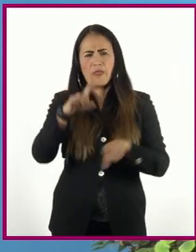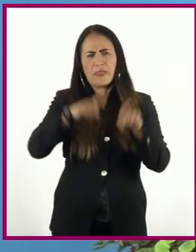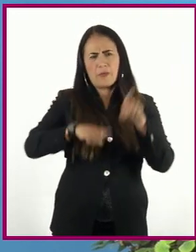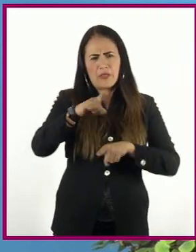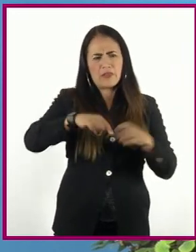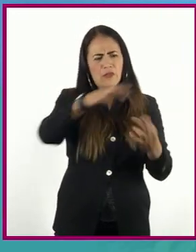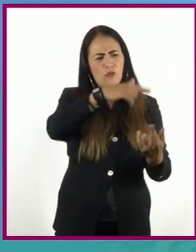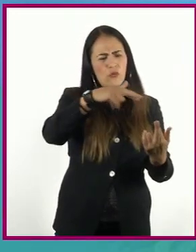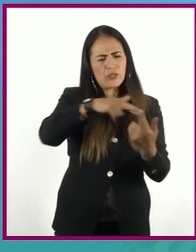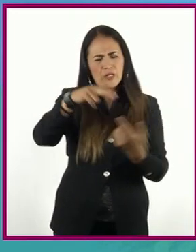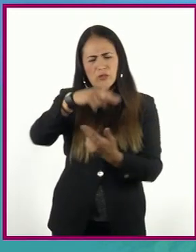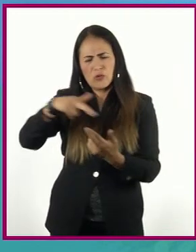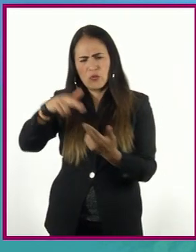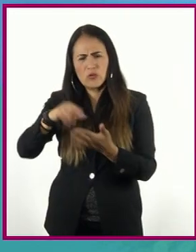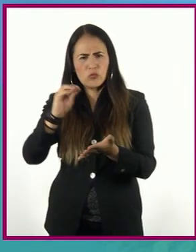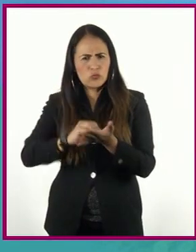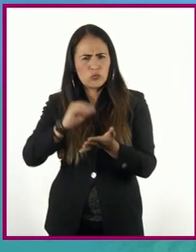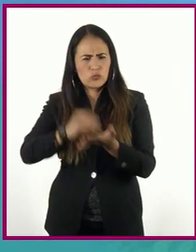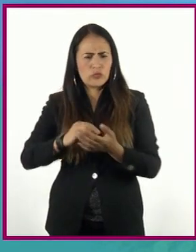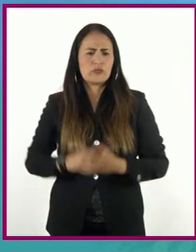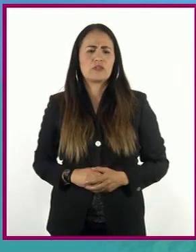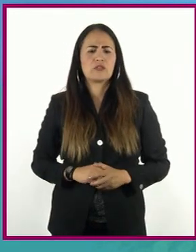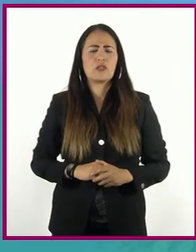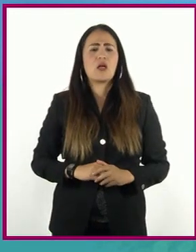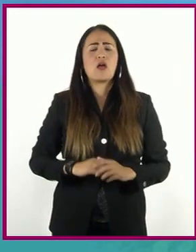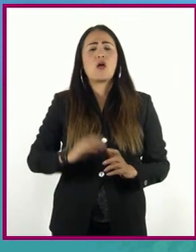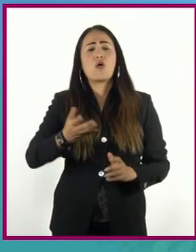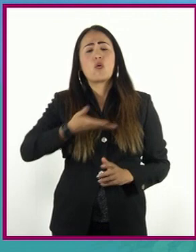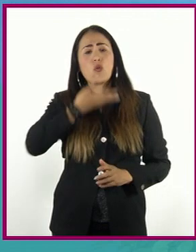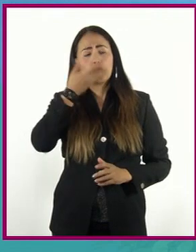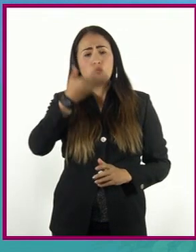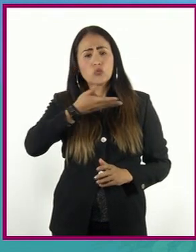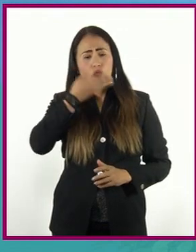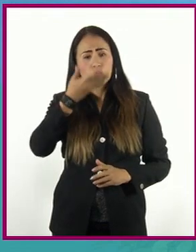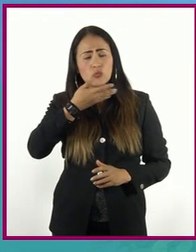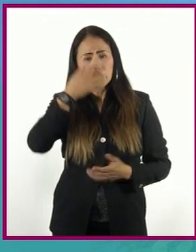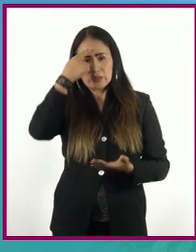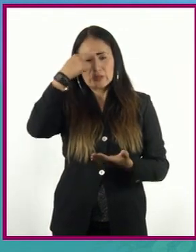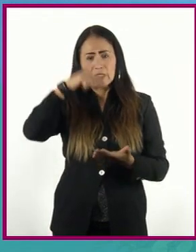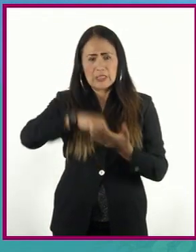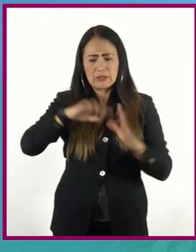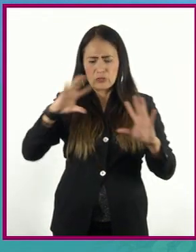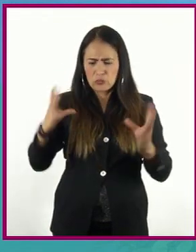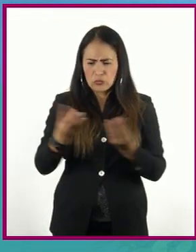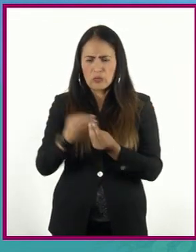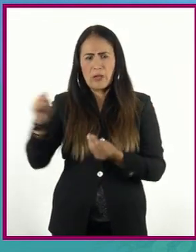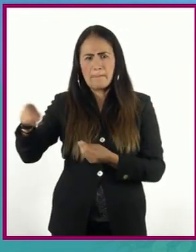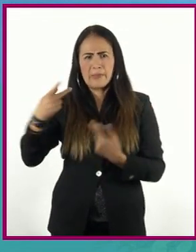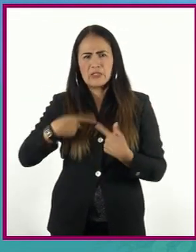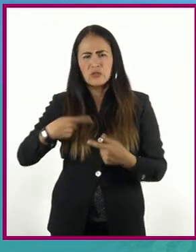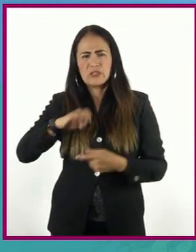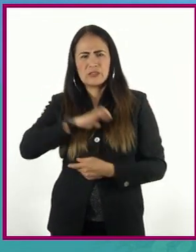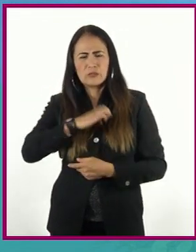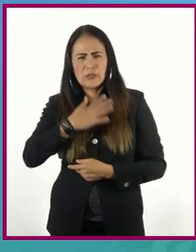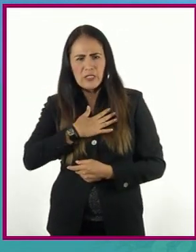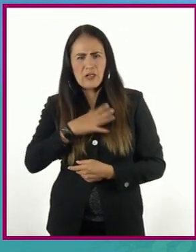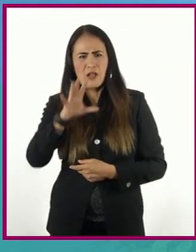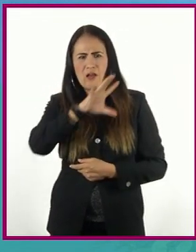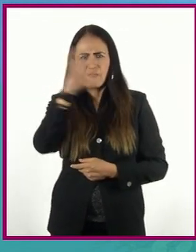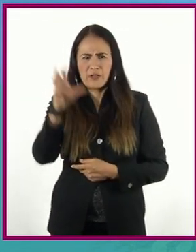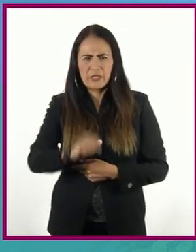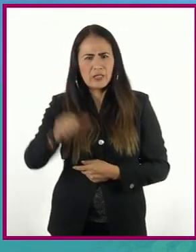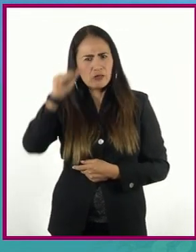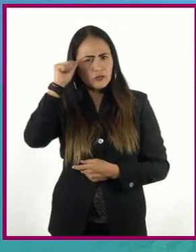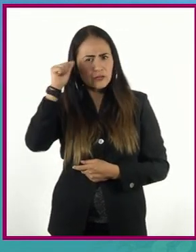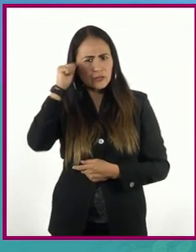practican. La conjunción de las costumbres y tradiciones de los españoles, africanos, asiáticos y los